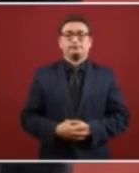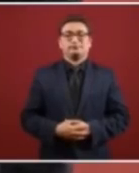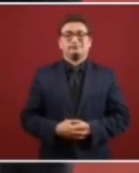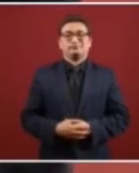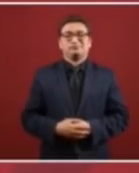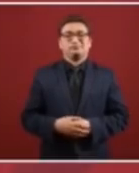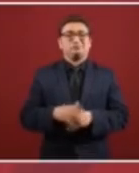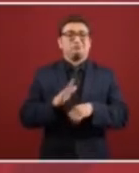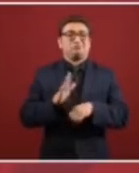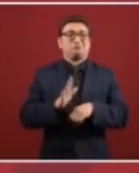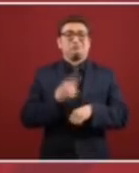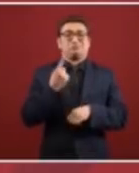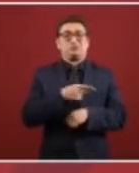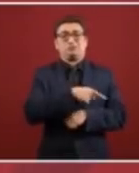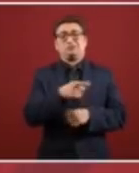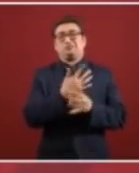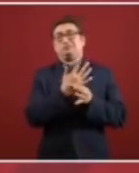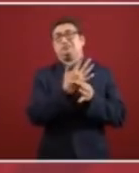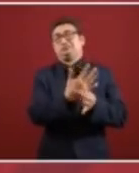porque ahora resulta que